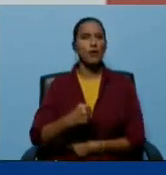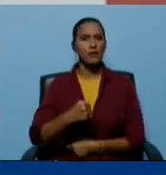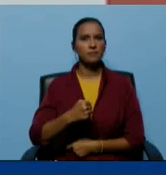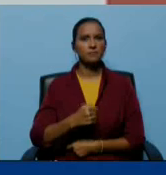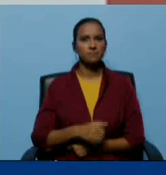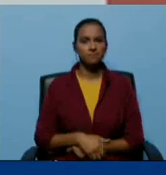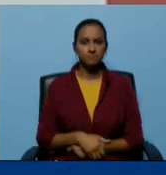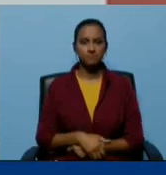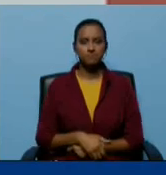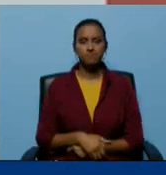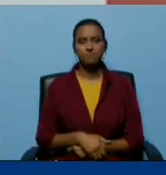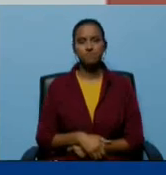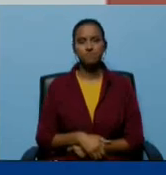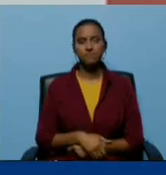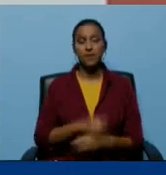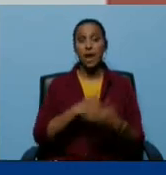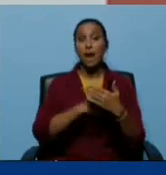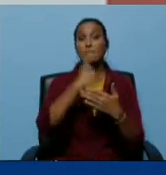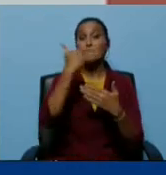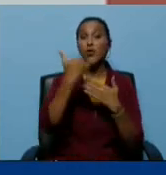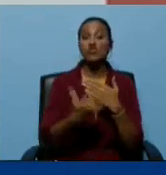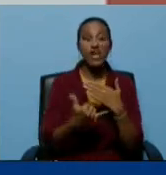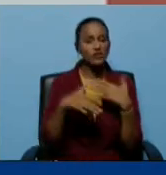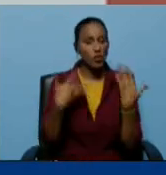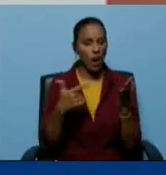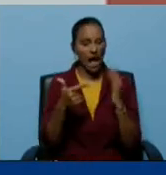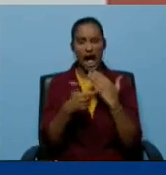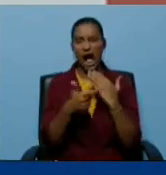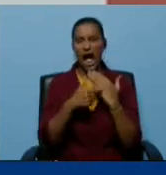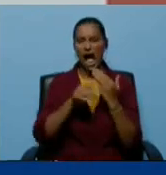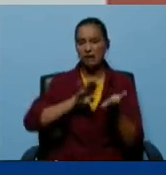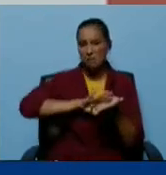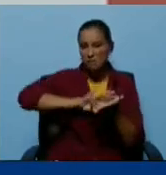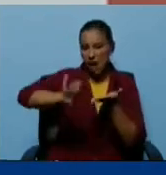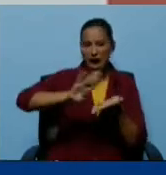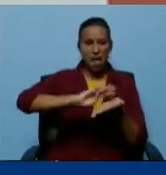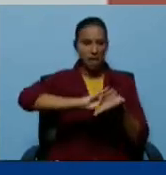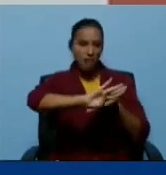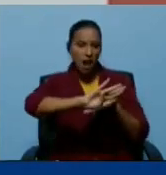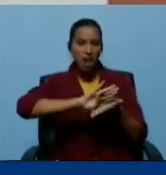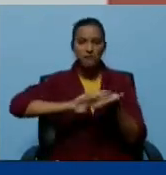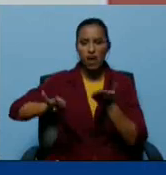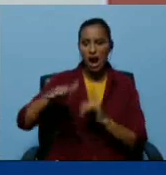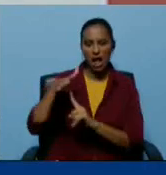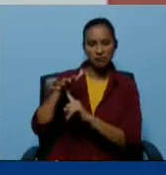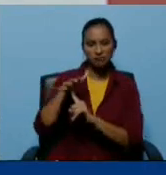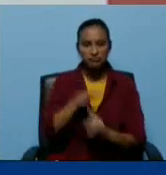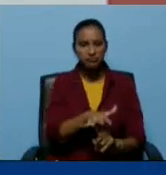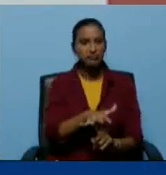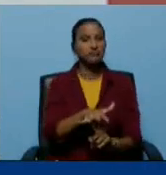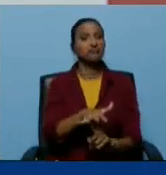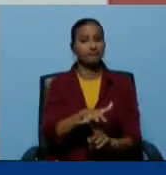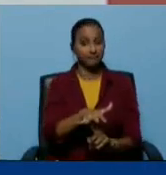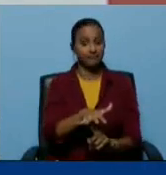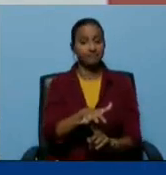sus proyectos excluyentes, elitescos, muy excluyentes, muy